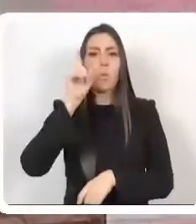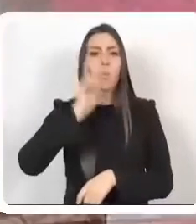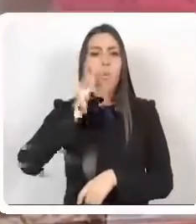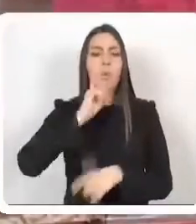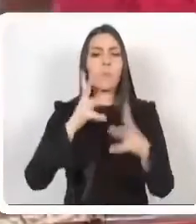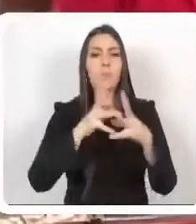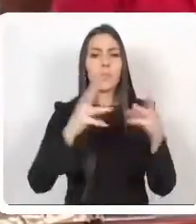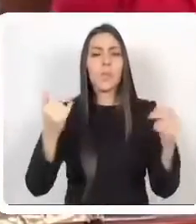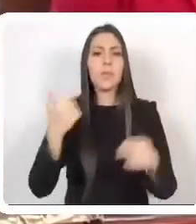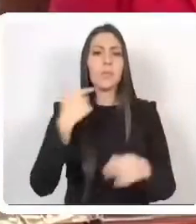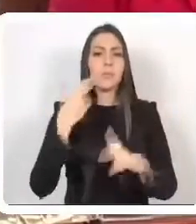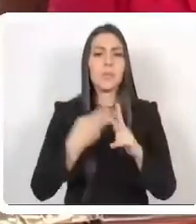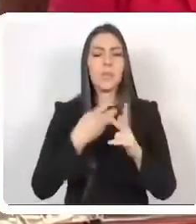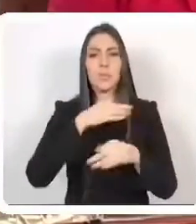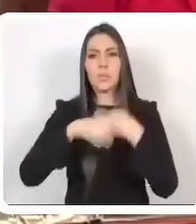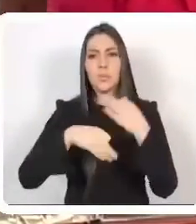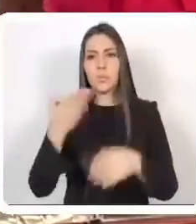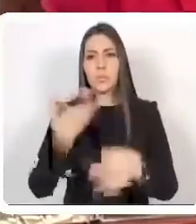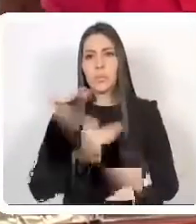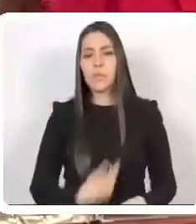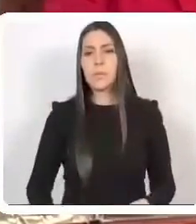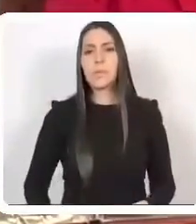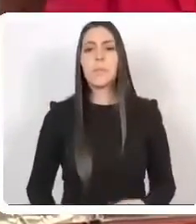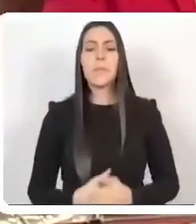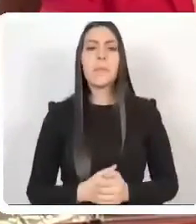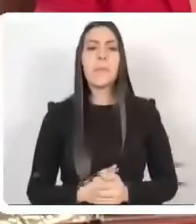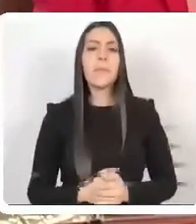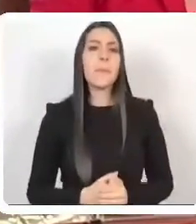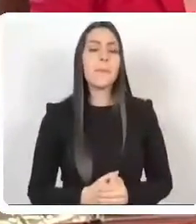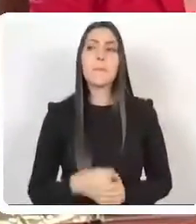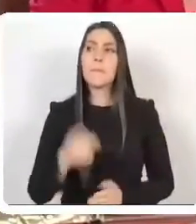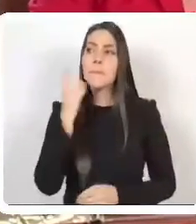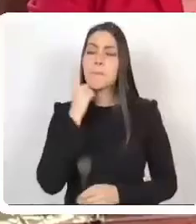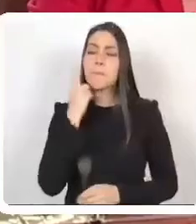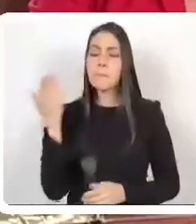Es cuanto, presidente. Gracias, diputada.